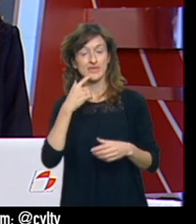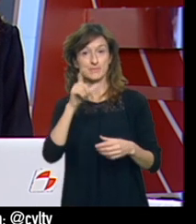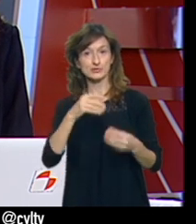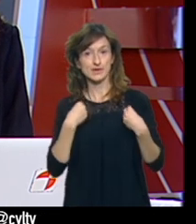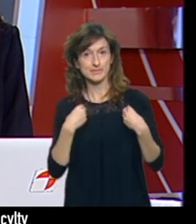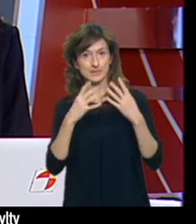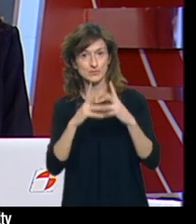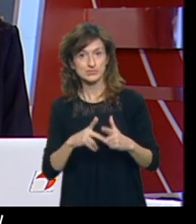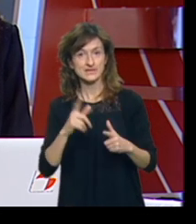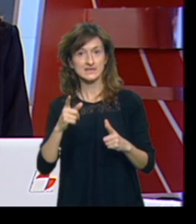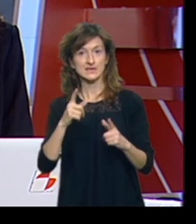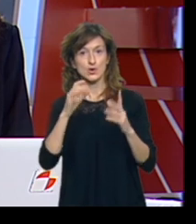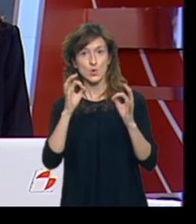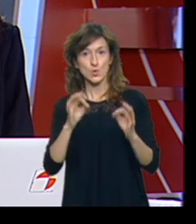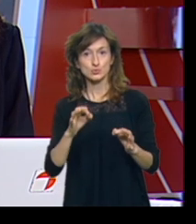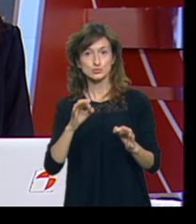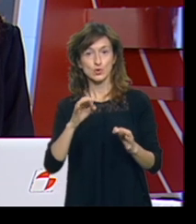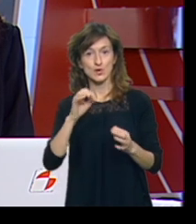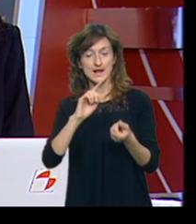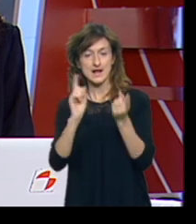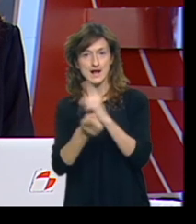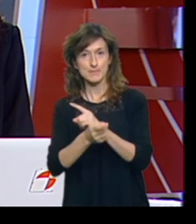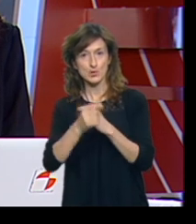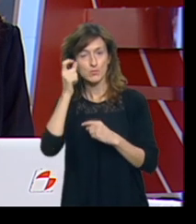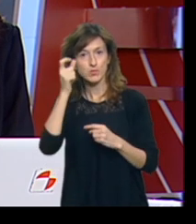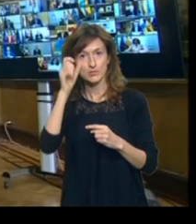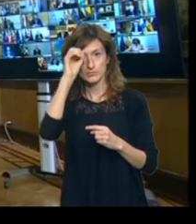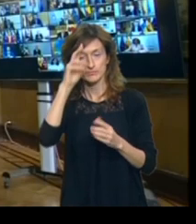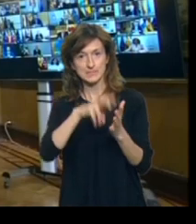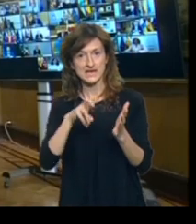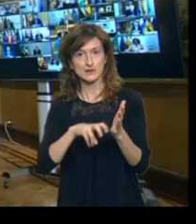y en la transición justa de los pueblos mineros.